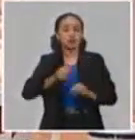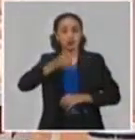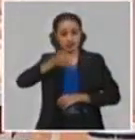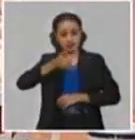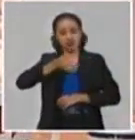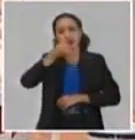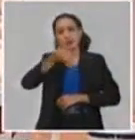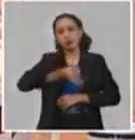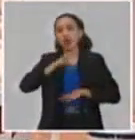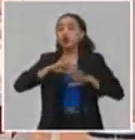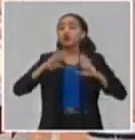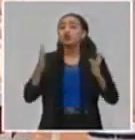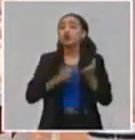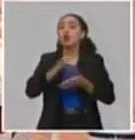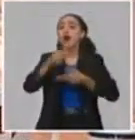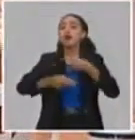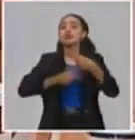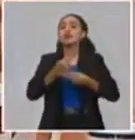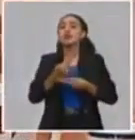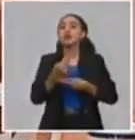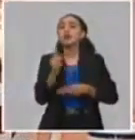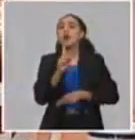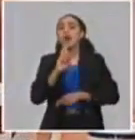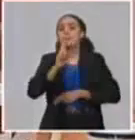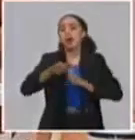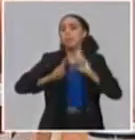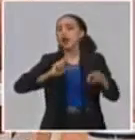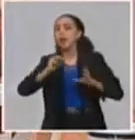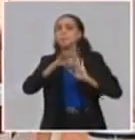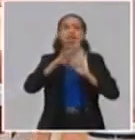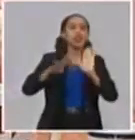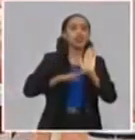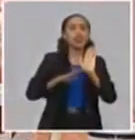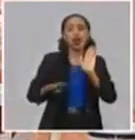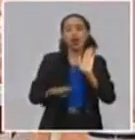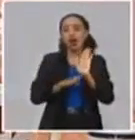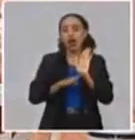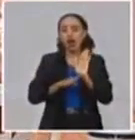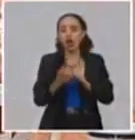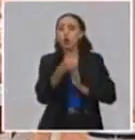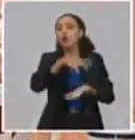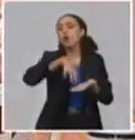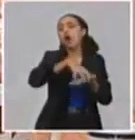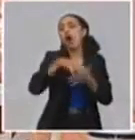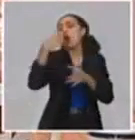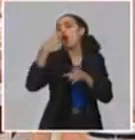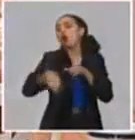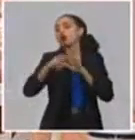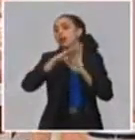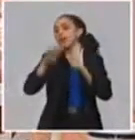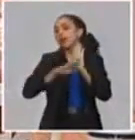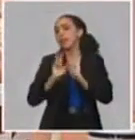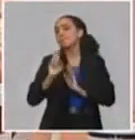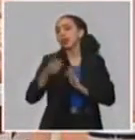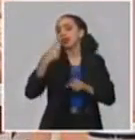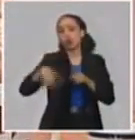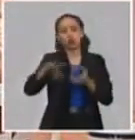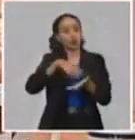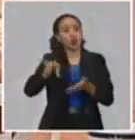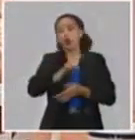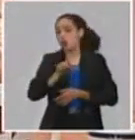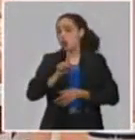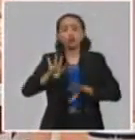estamos haciendo, que no es solo una medida aquí u otra allá, es una cosa que es integral, lo vamos a cumplir y lo tenemos